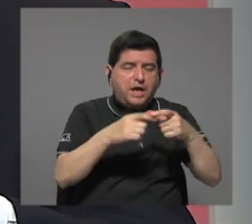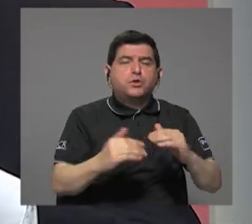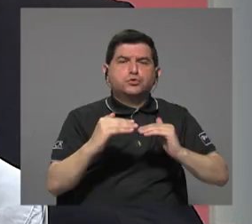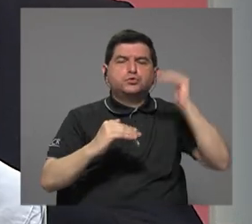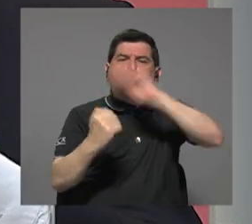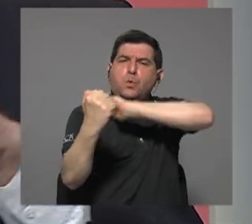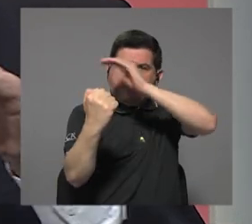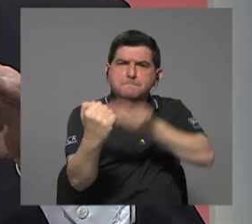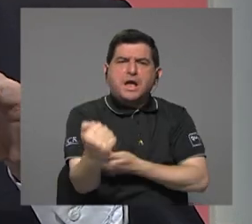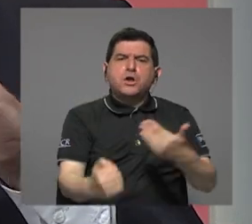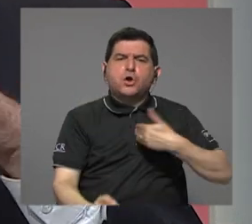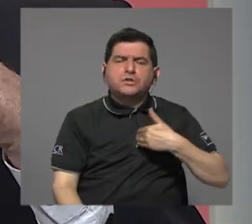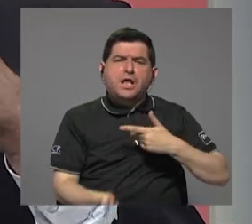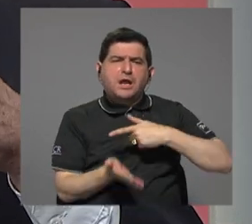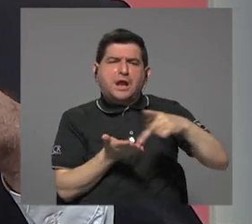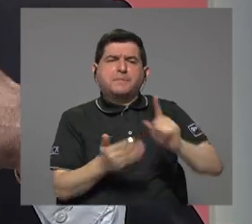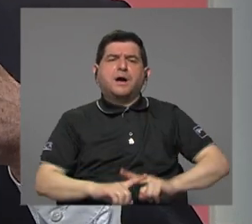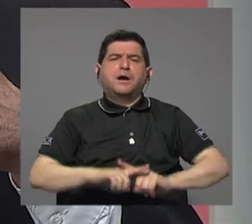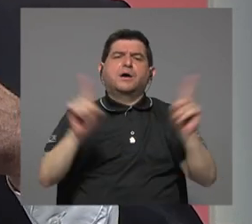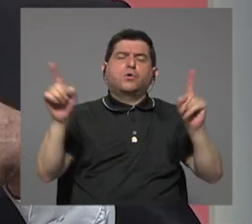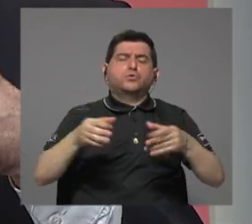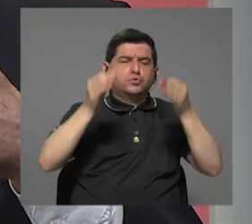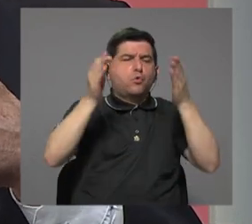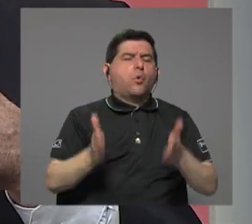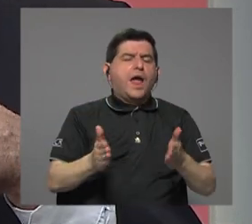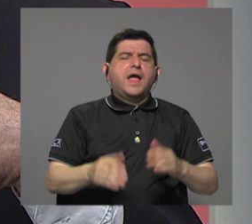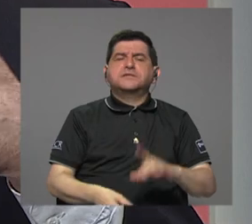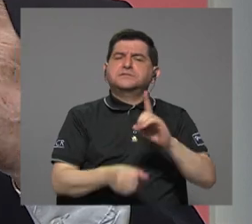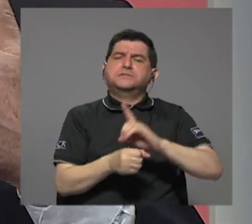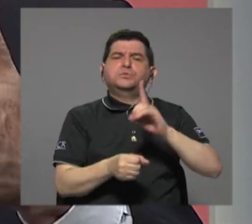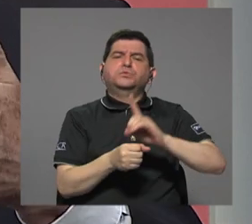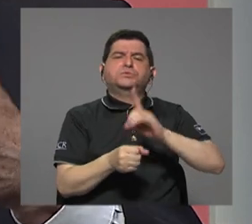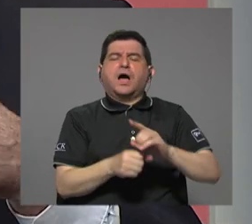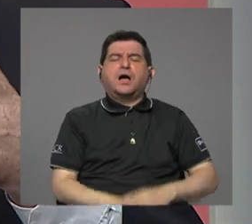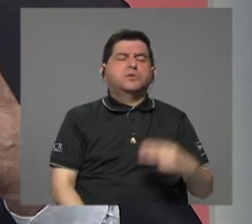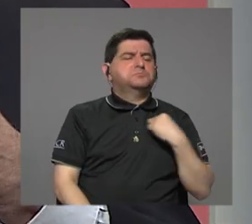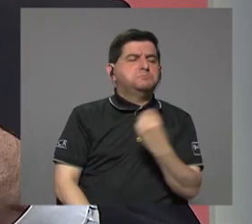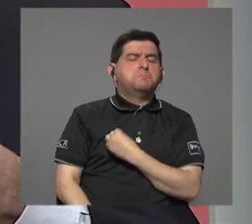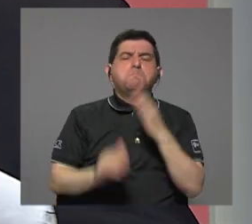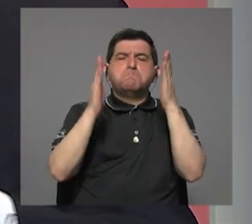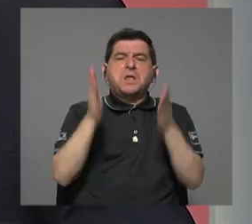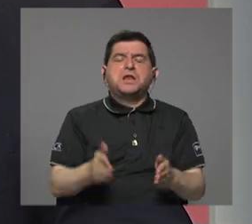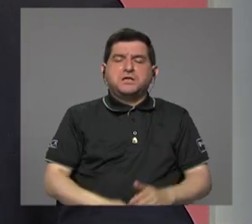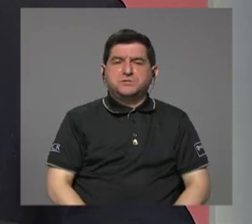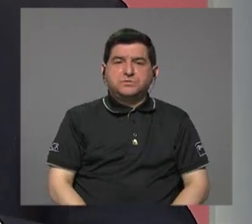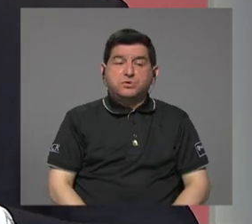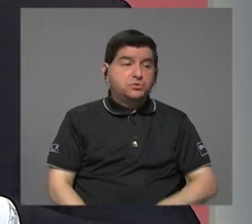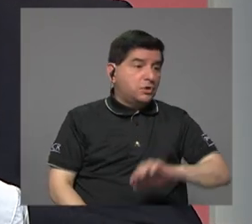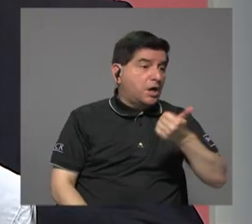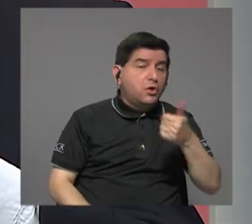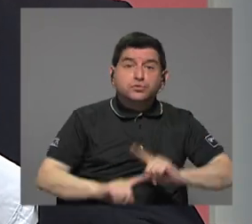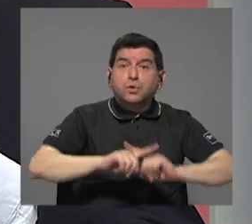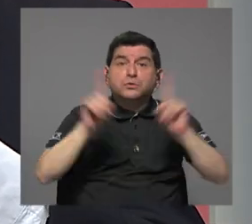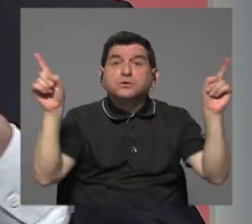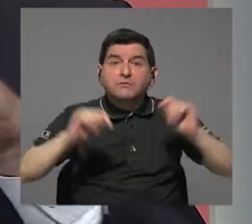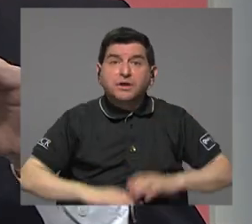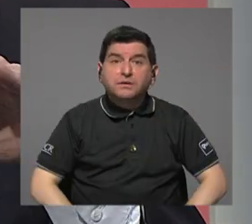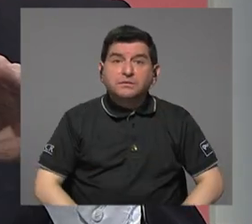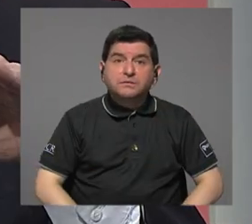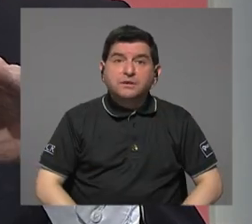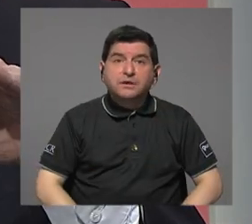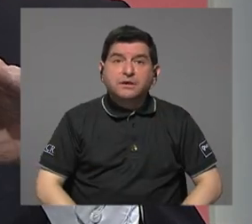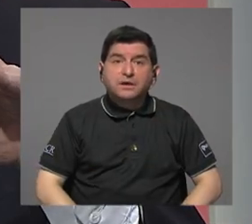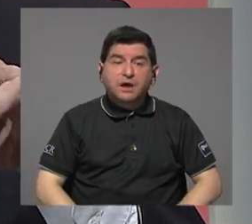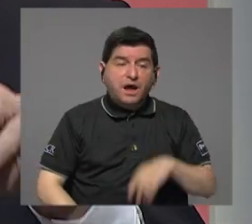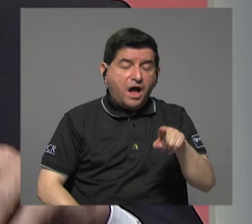van a tener salarios diferentes los jueces los diputados ministros etcétera que el resto porque para